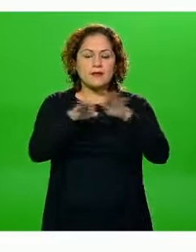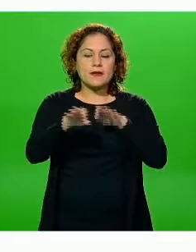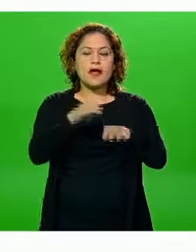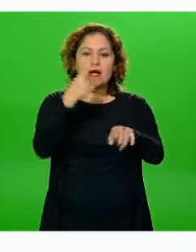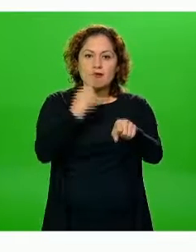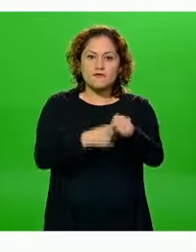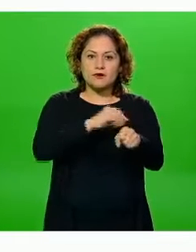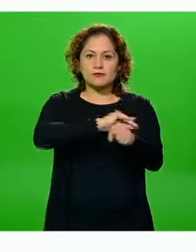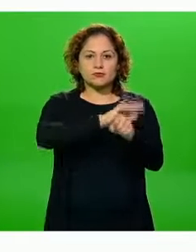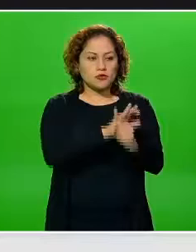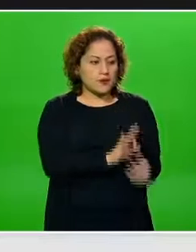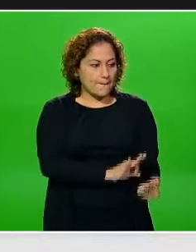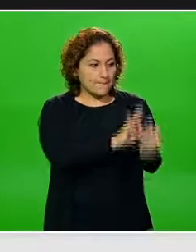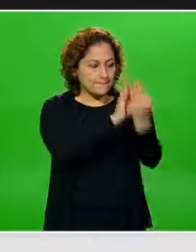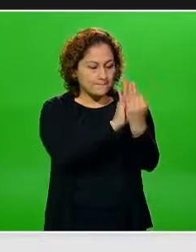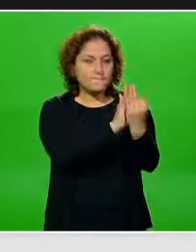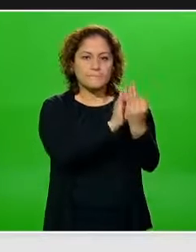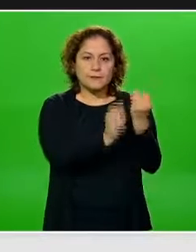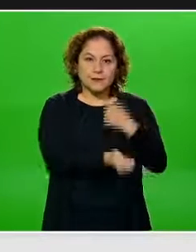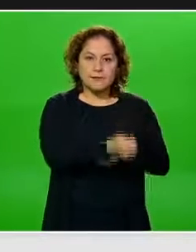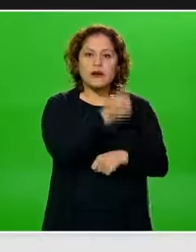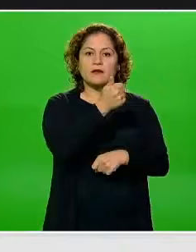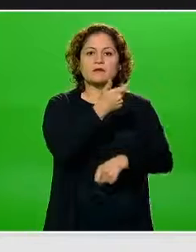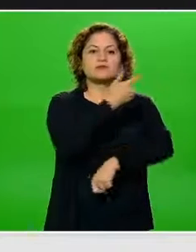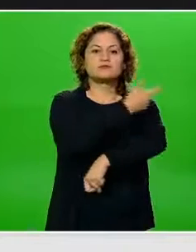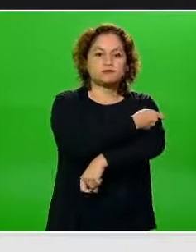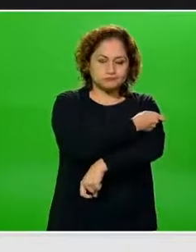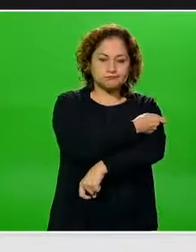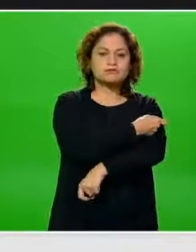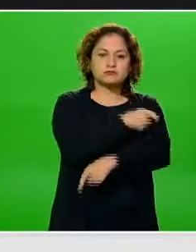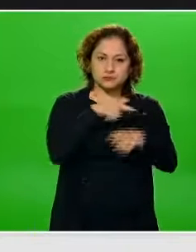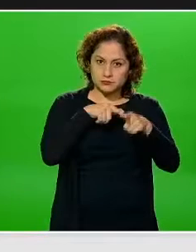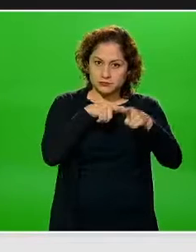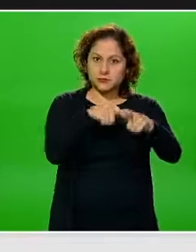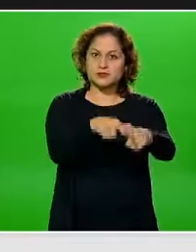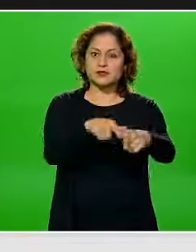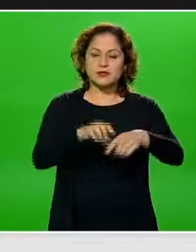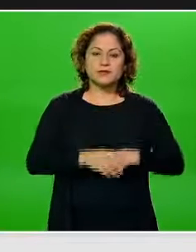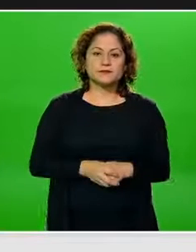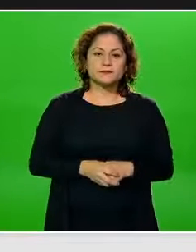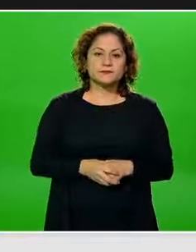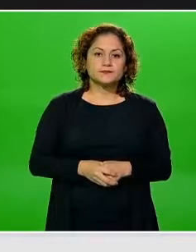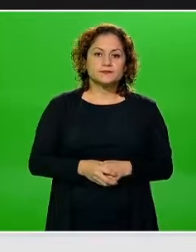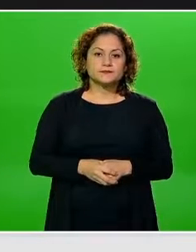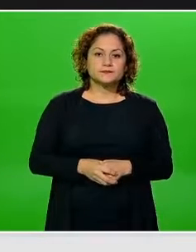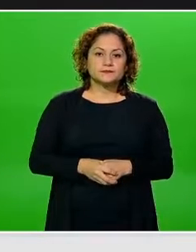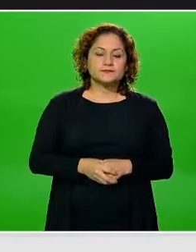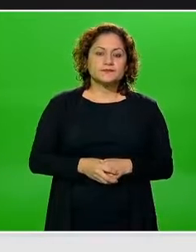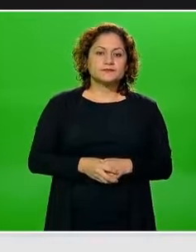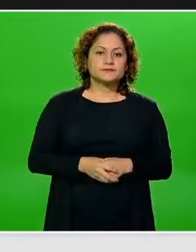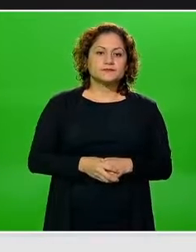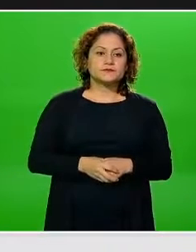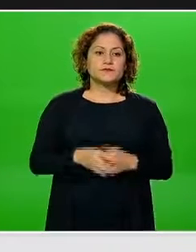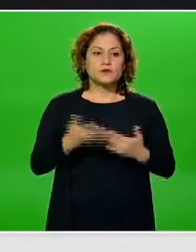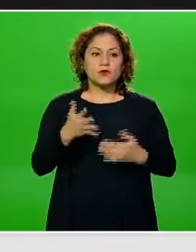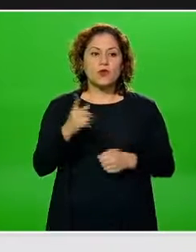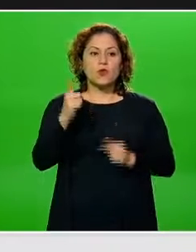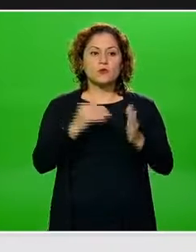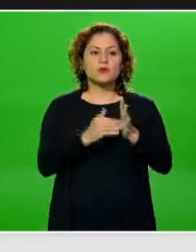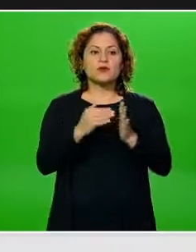salud que en este momento tienen abierta la aplicación de la vacuna.